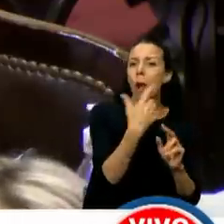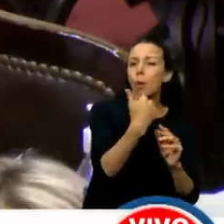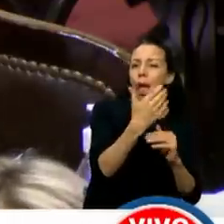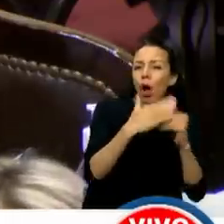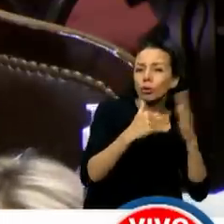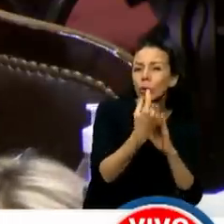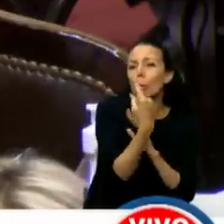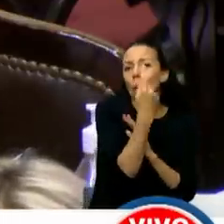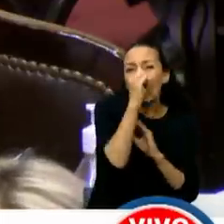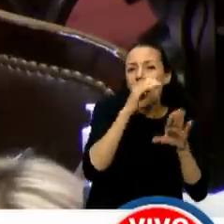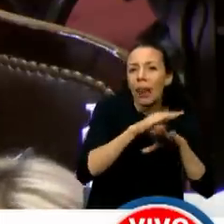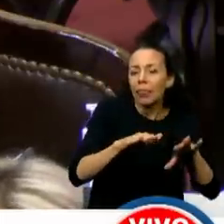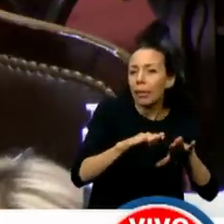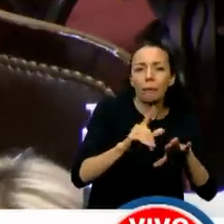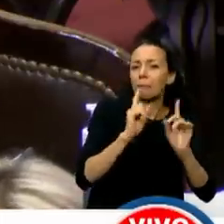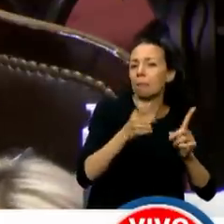citó